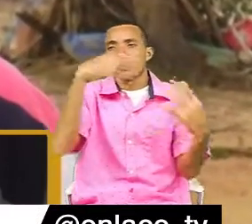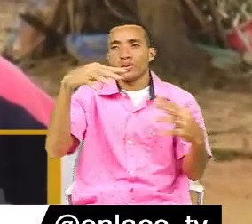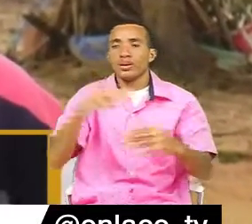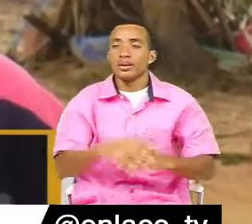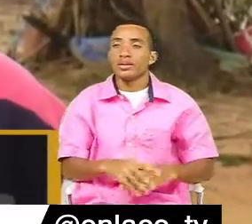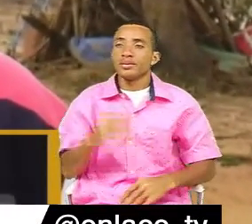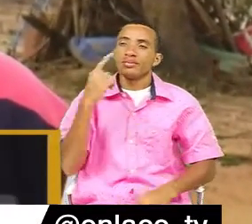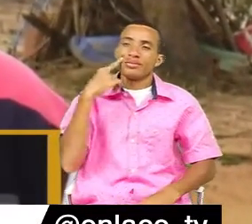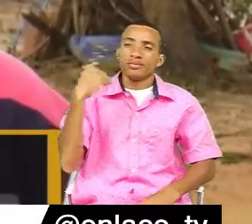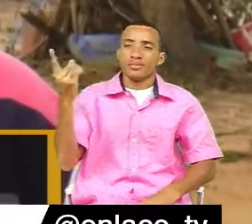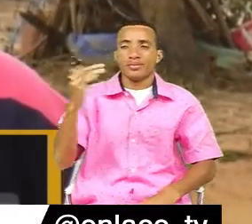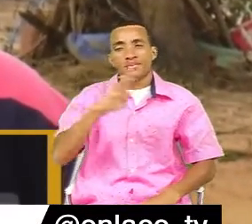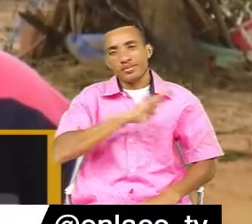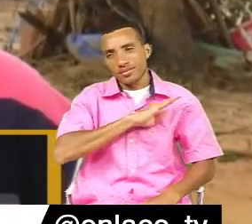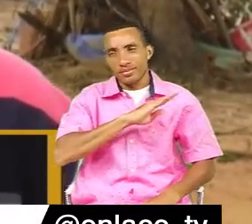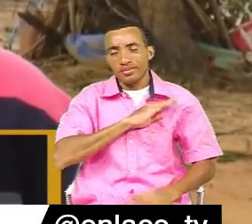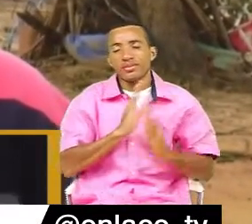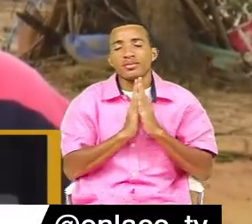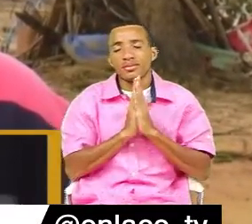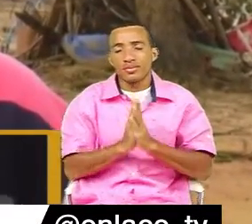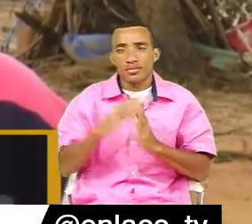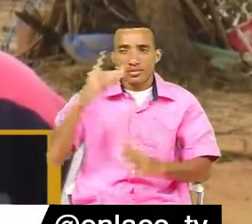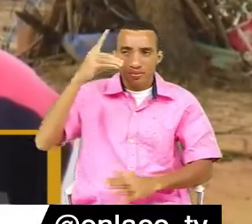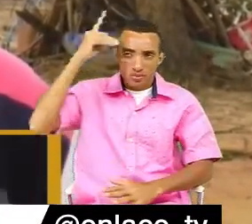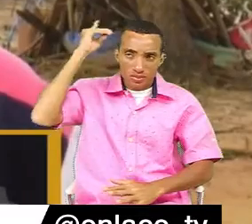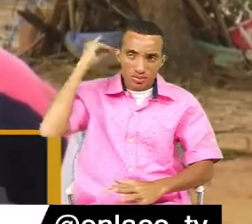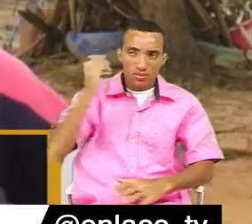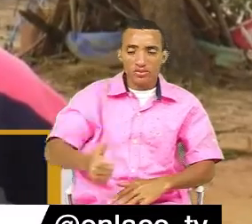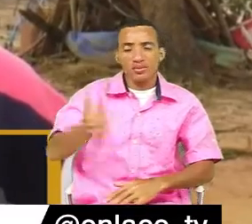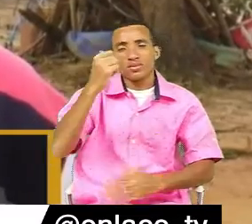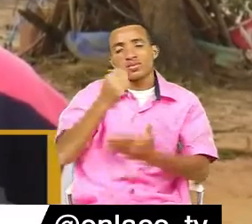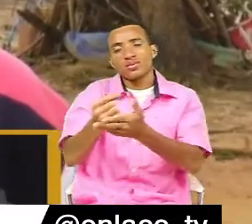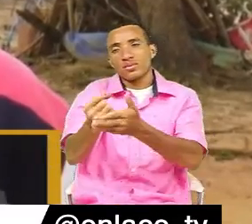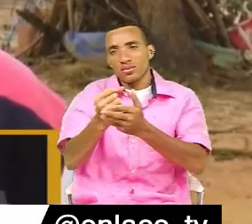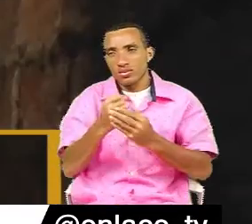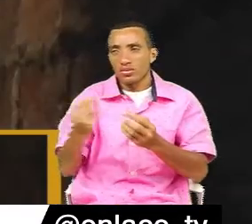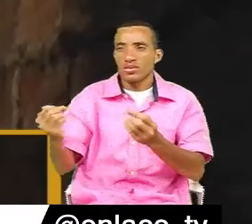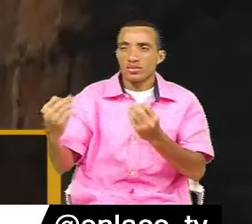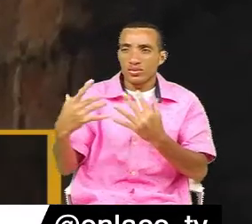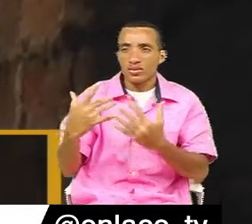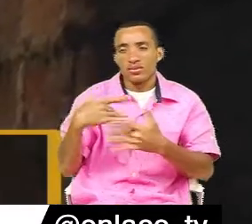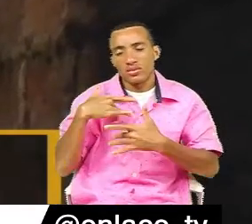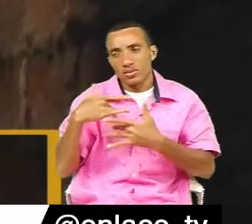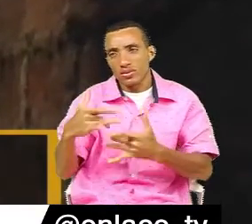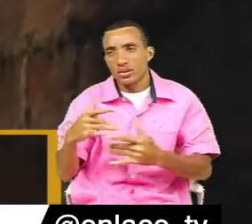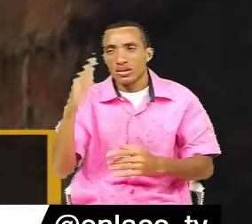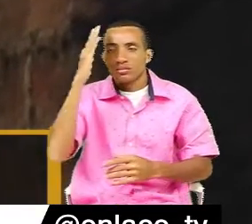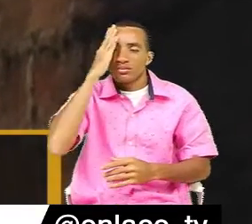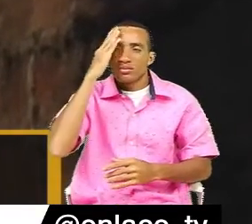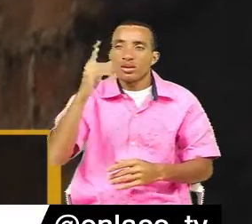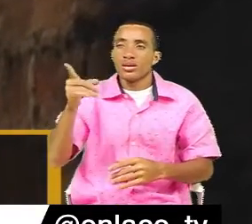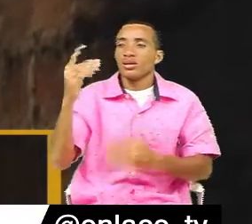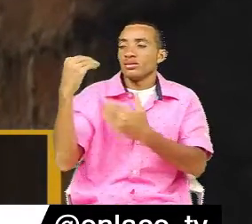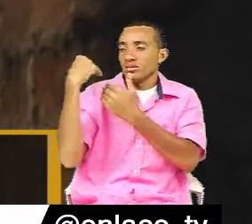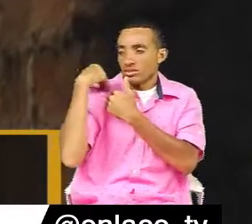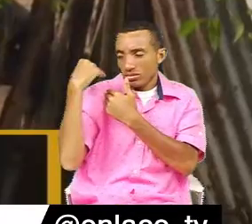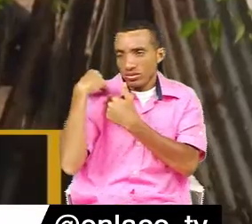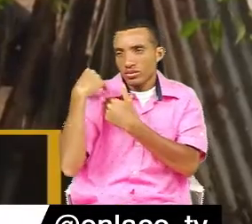en cabeza del doctor Darío Echeverry, que para que nos colaboren, ya que ellos están en cabeza de los desastres,